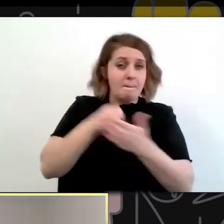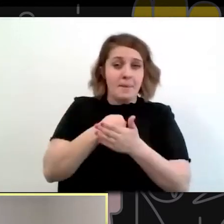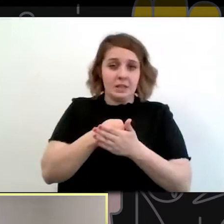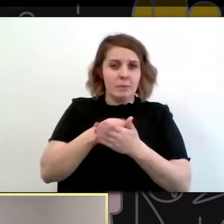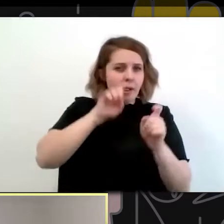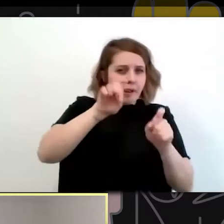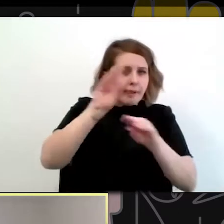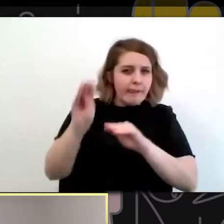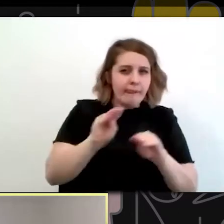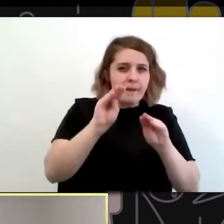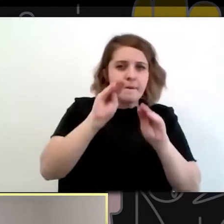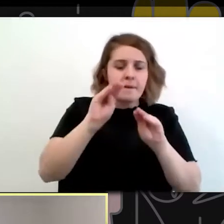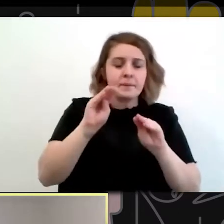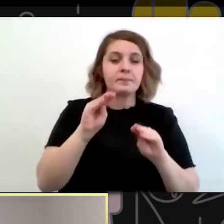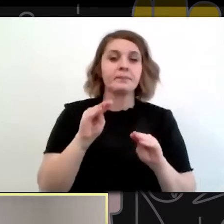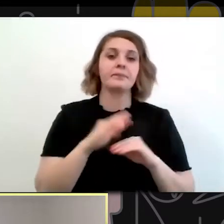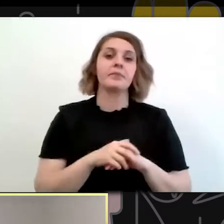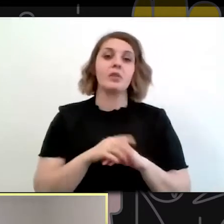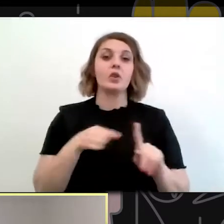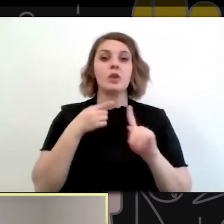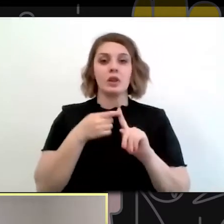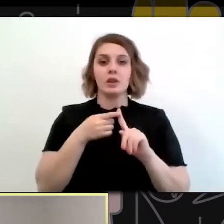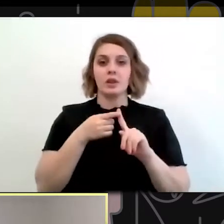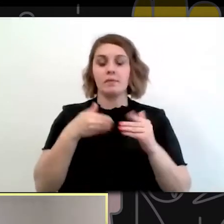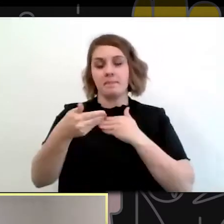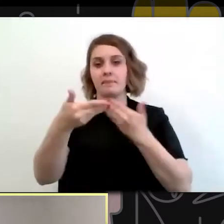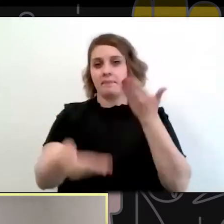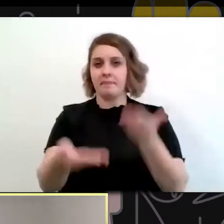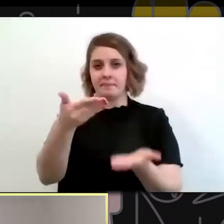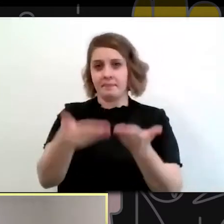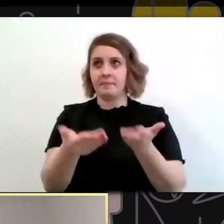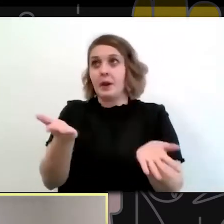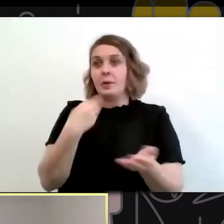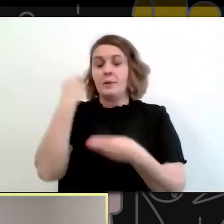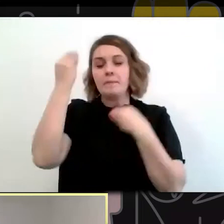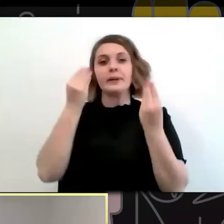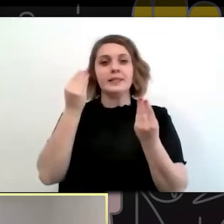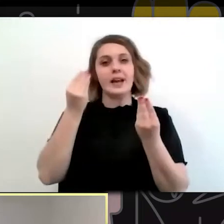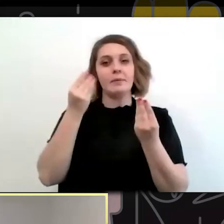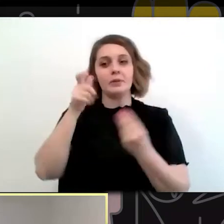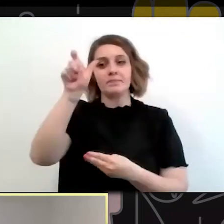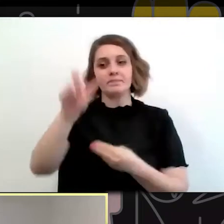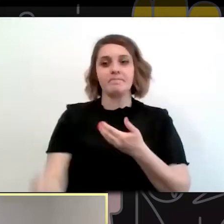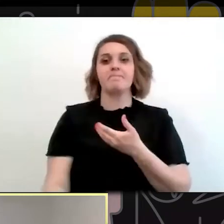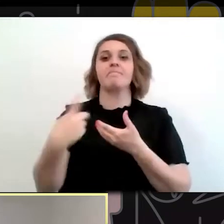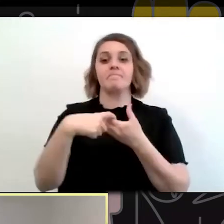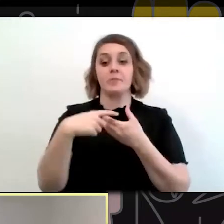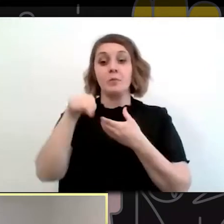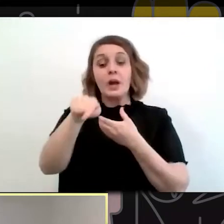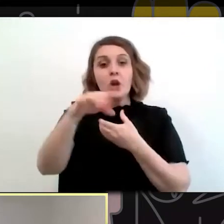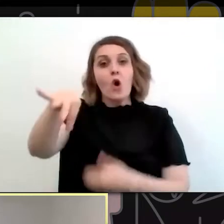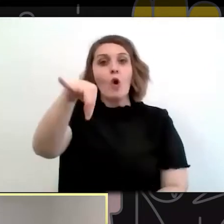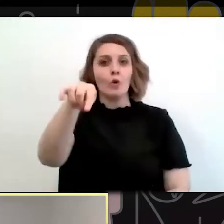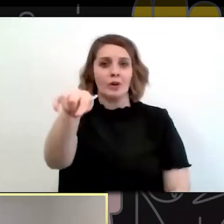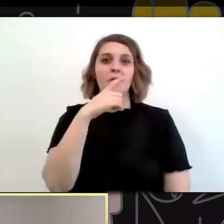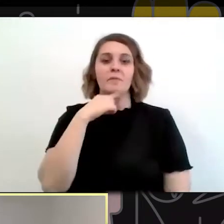de pacientes posibles para trabajar en la evaluación, pero creemos que es central que participen porque son los únicos que pueden decirnos